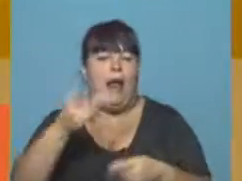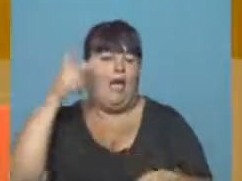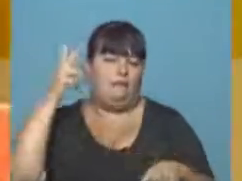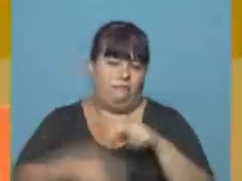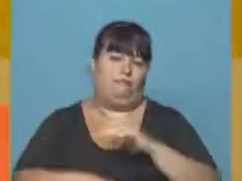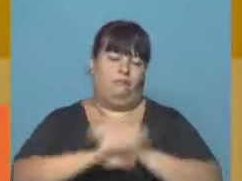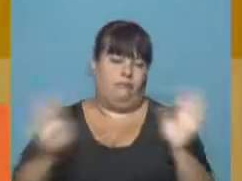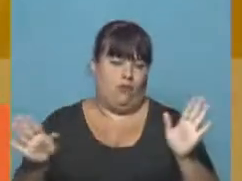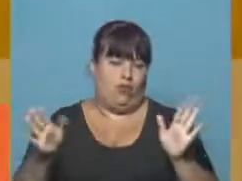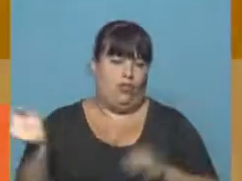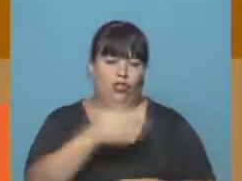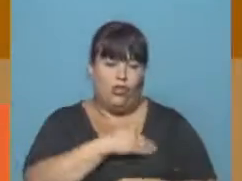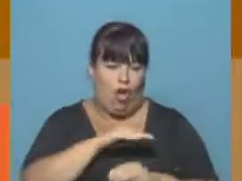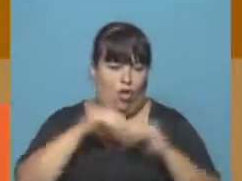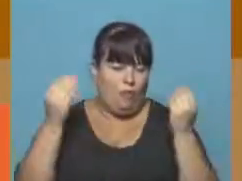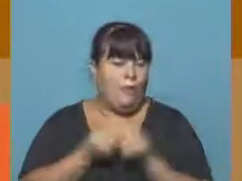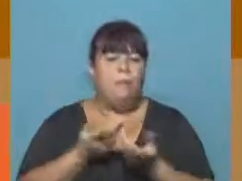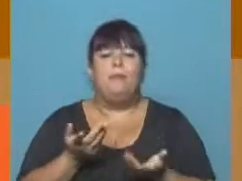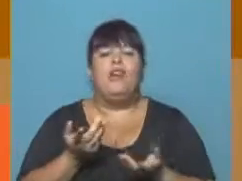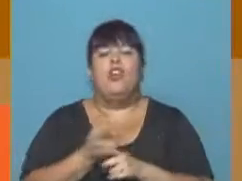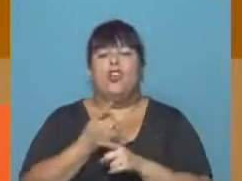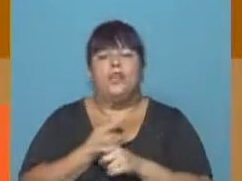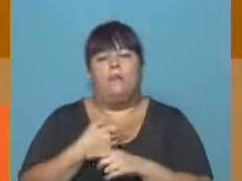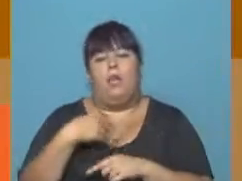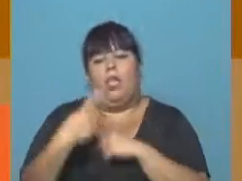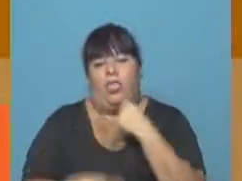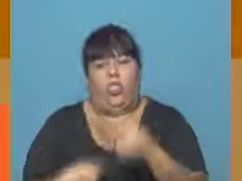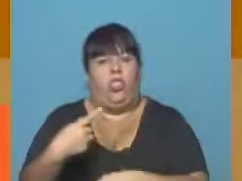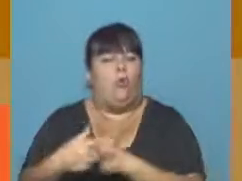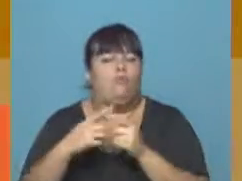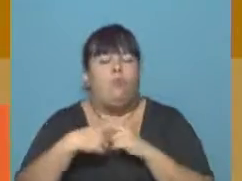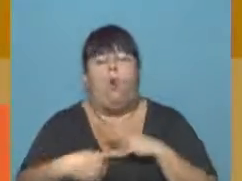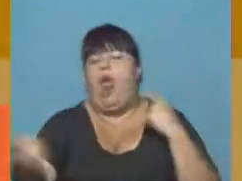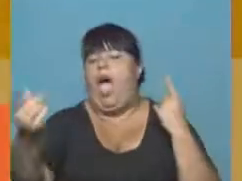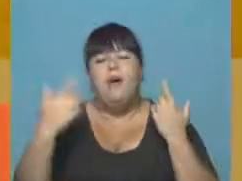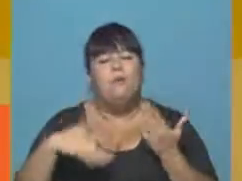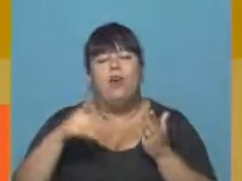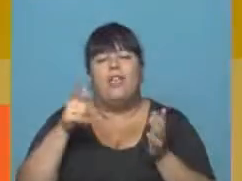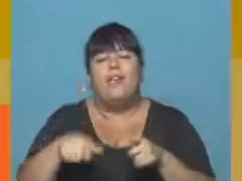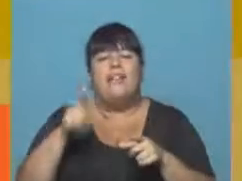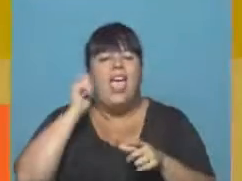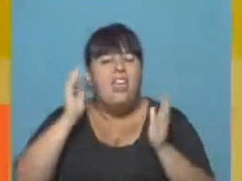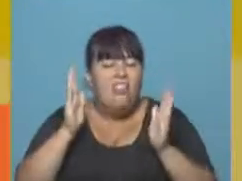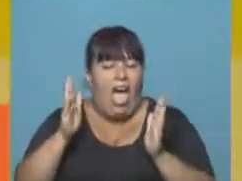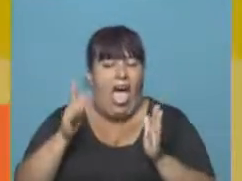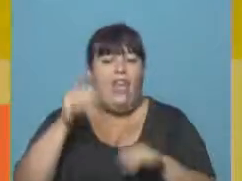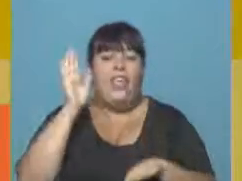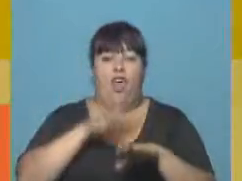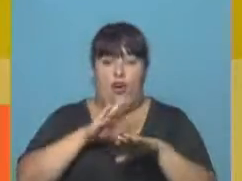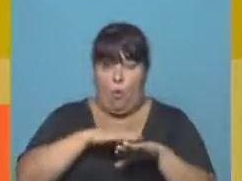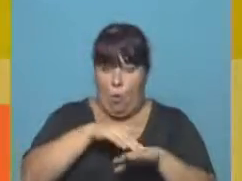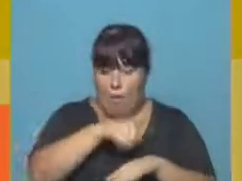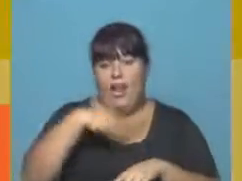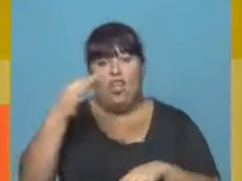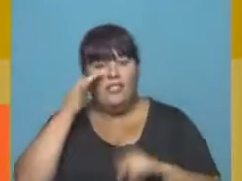finalidad con la totalidad de los casos, pero no se lo puede seguir arrastrando en el tiempo, porque hay una cuestión etaria, tanto de los perpetradores como